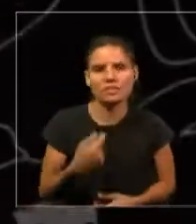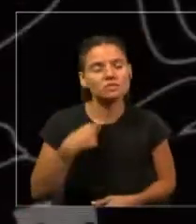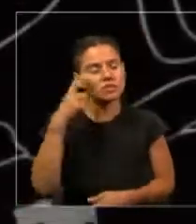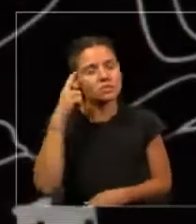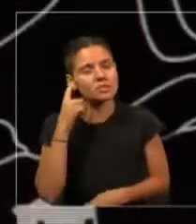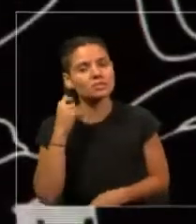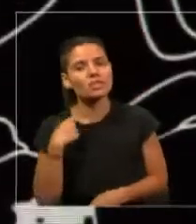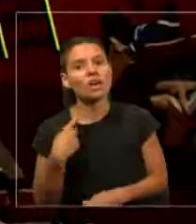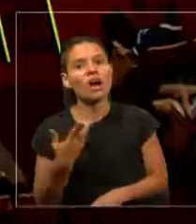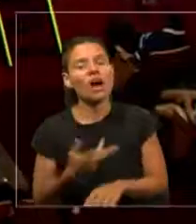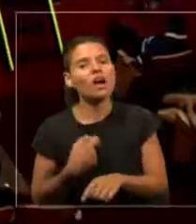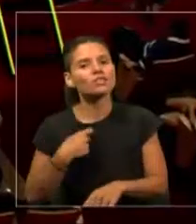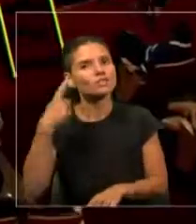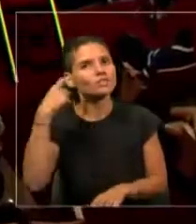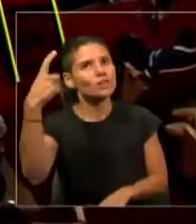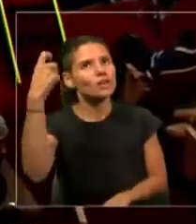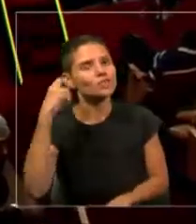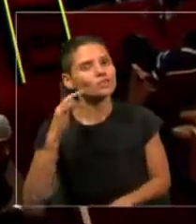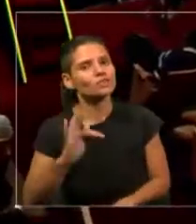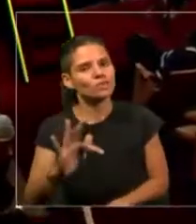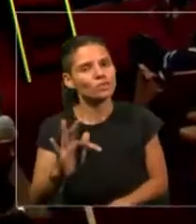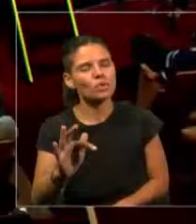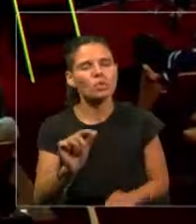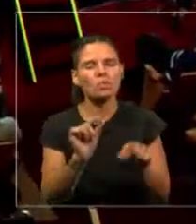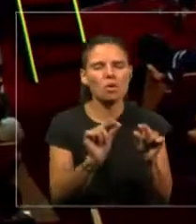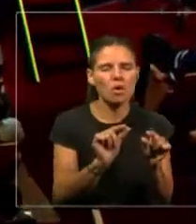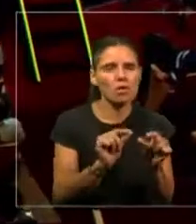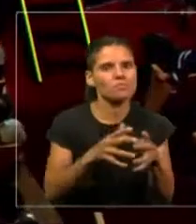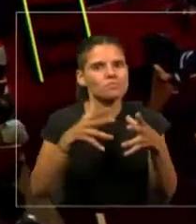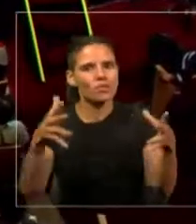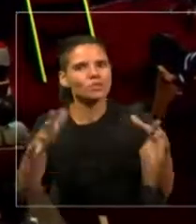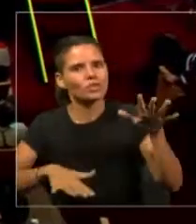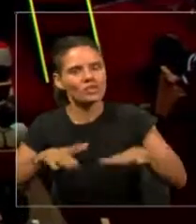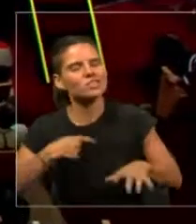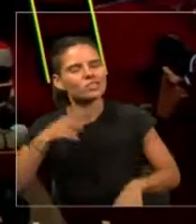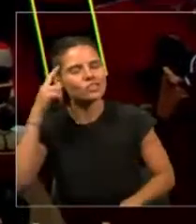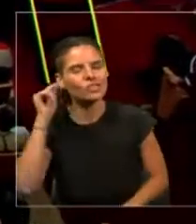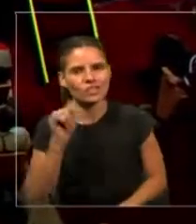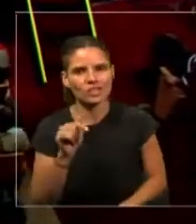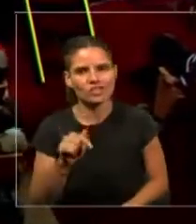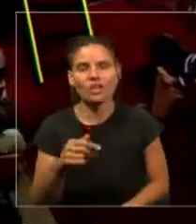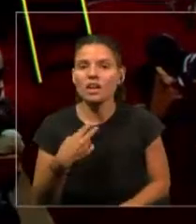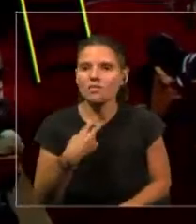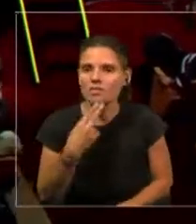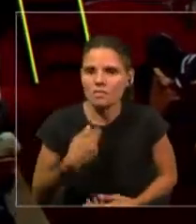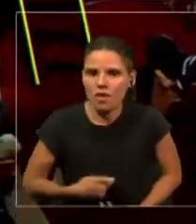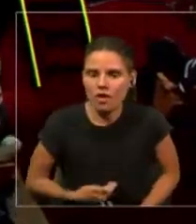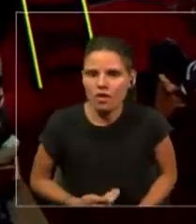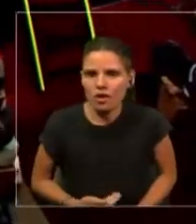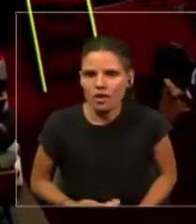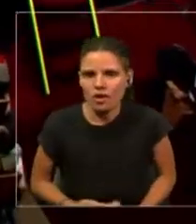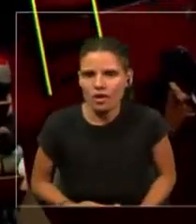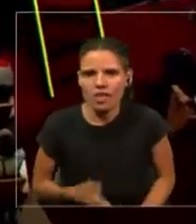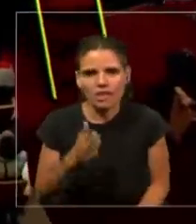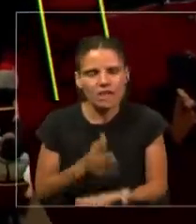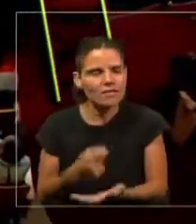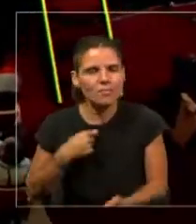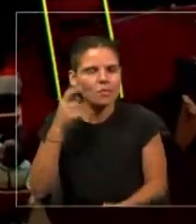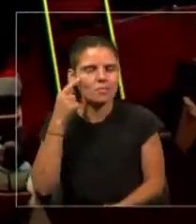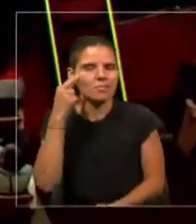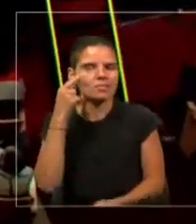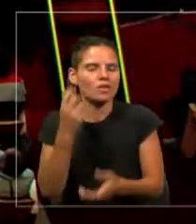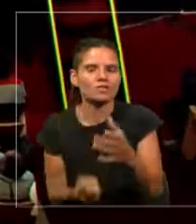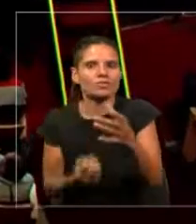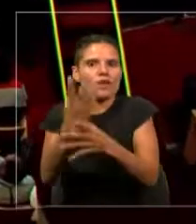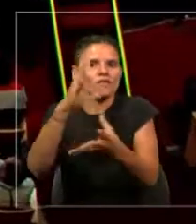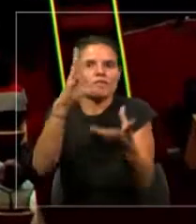esperanza, mucha esperanza, poca y a veces mucha, yo creo en eso. Lo que hemos vivido vamos a tener que redefinir las condiciones